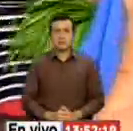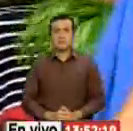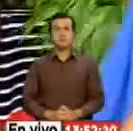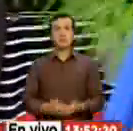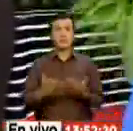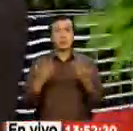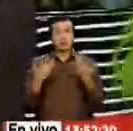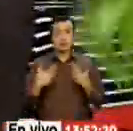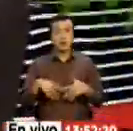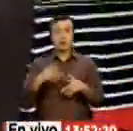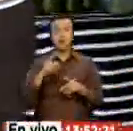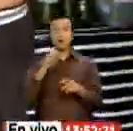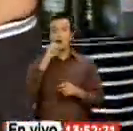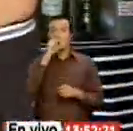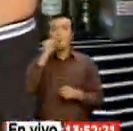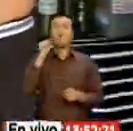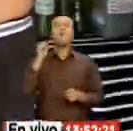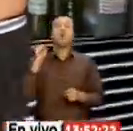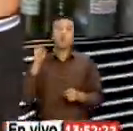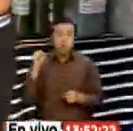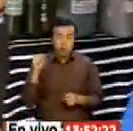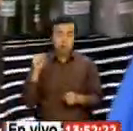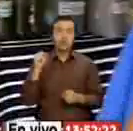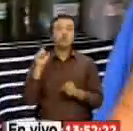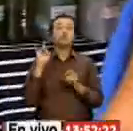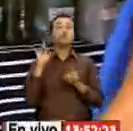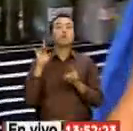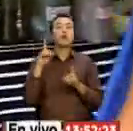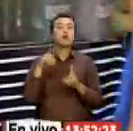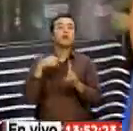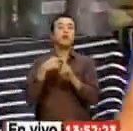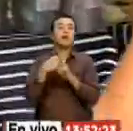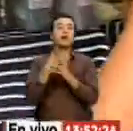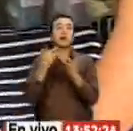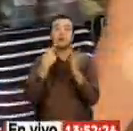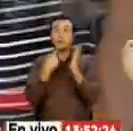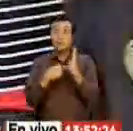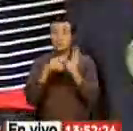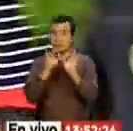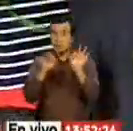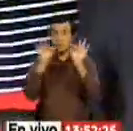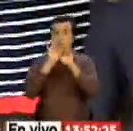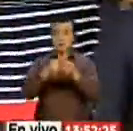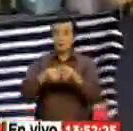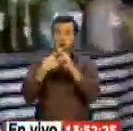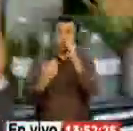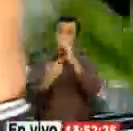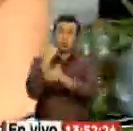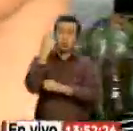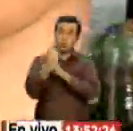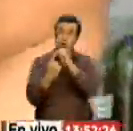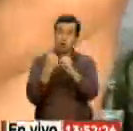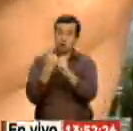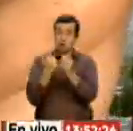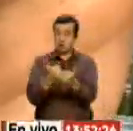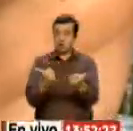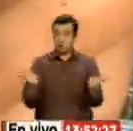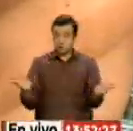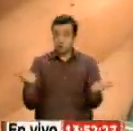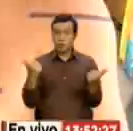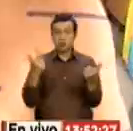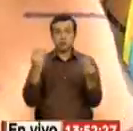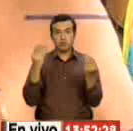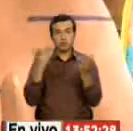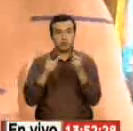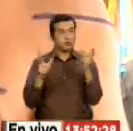Luego dieron el soplo de la buena suerte para el florecimiento. Aseguran que el ritual es ideal para iniciar el nuevo año y goza de una buena